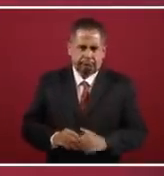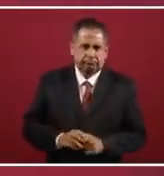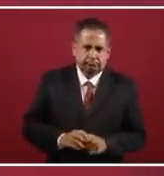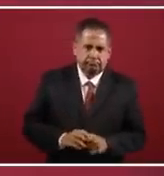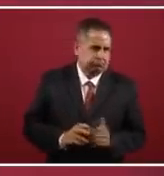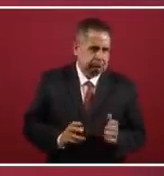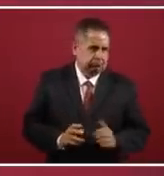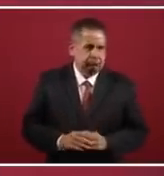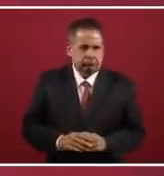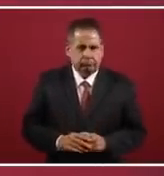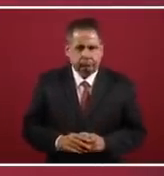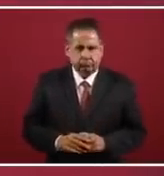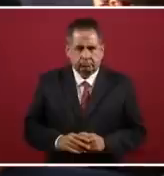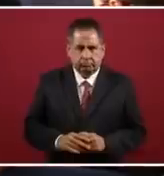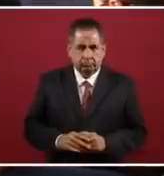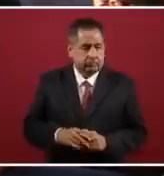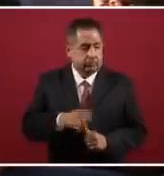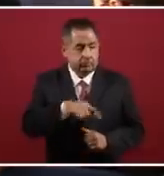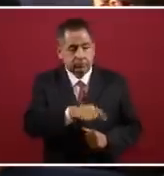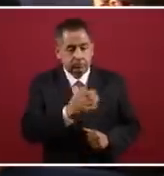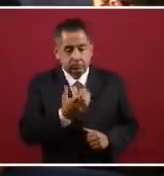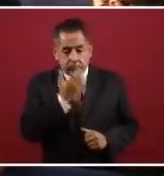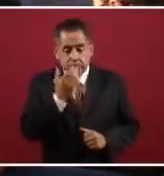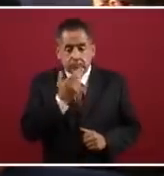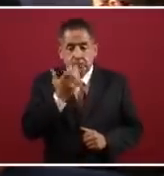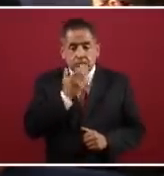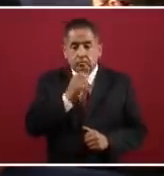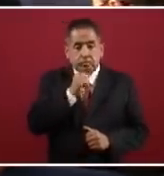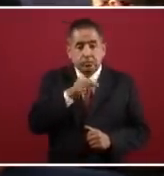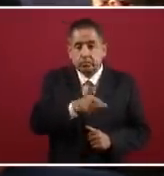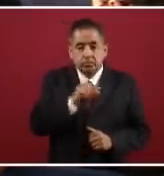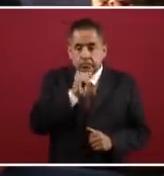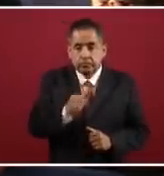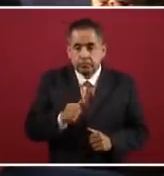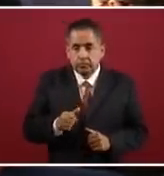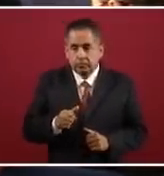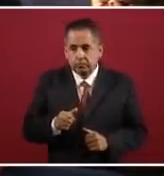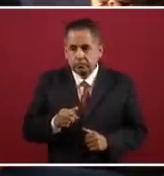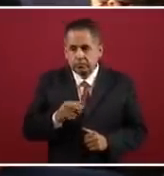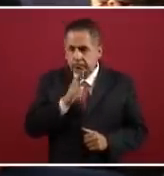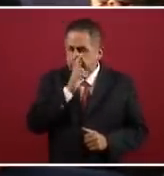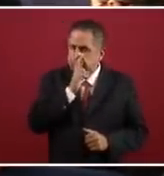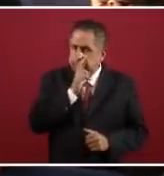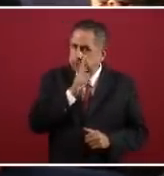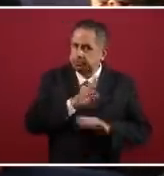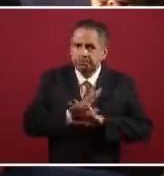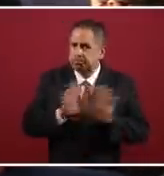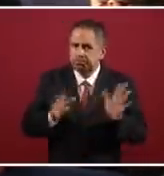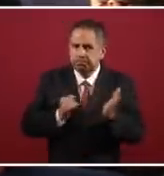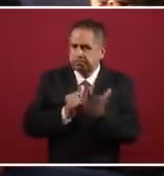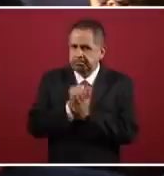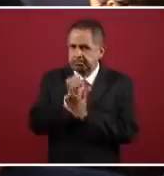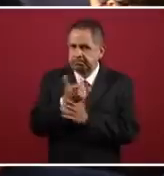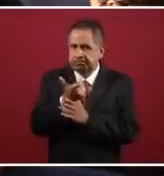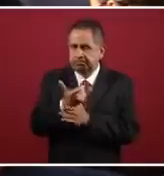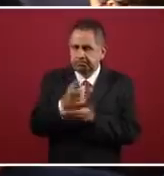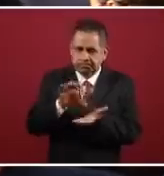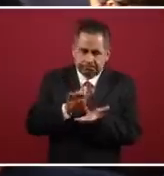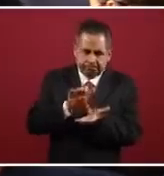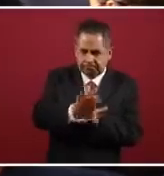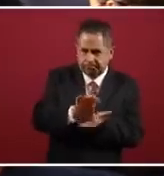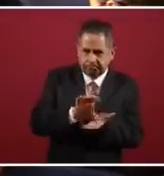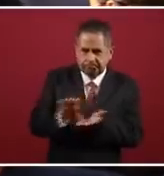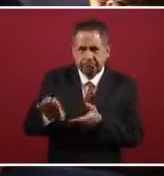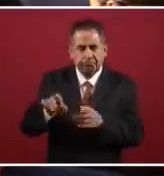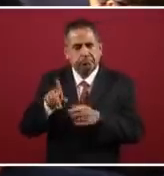Como no son de usos y costumbres, se decidió que el dinero se entregara a